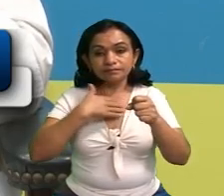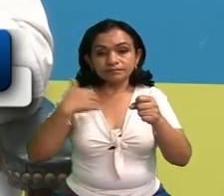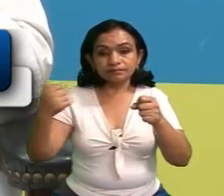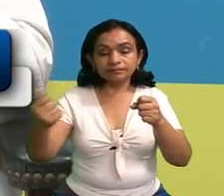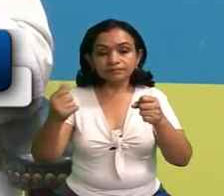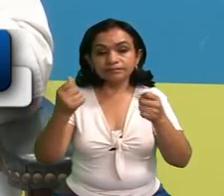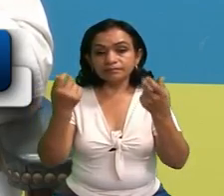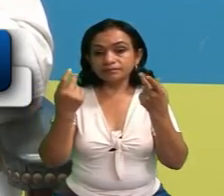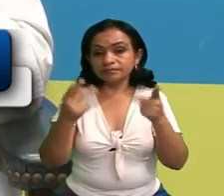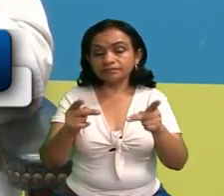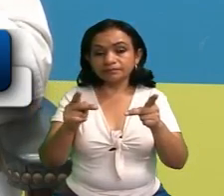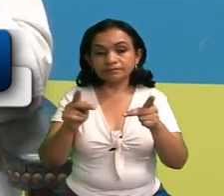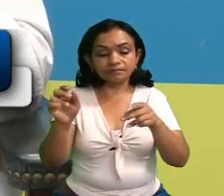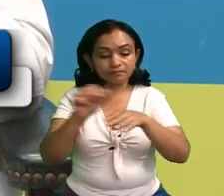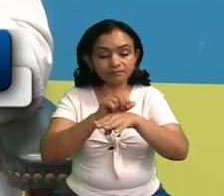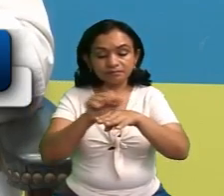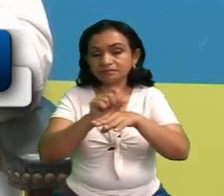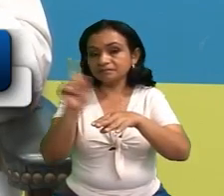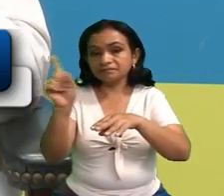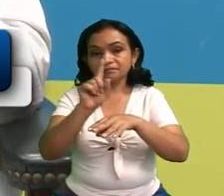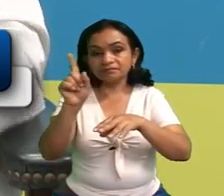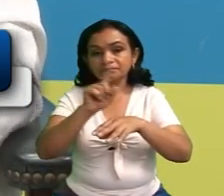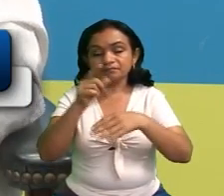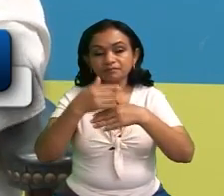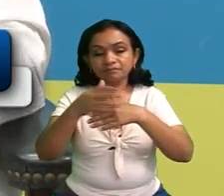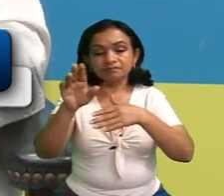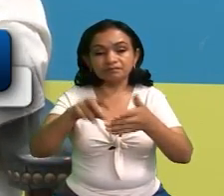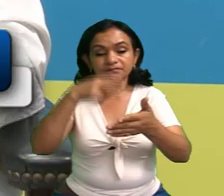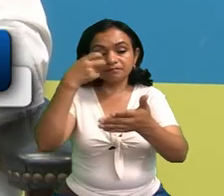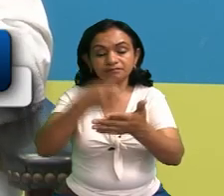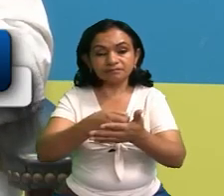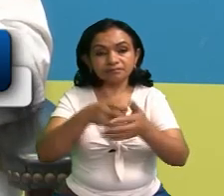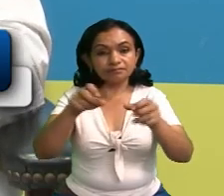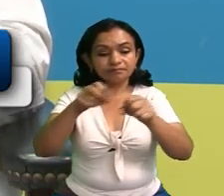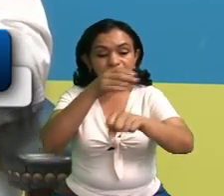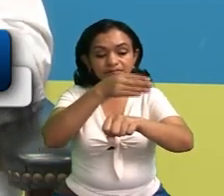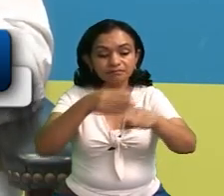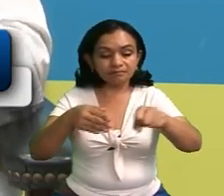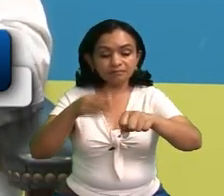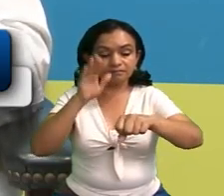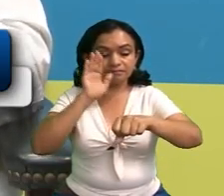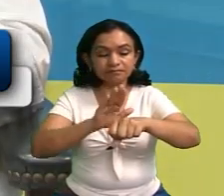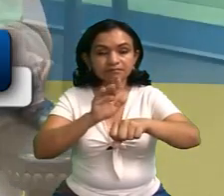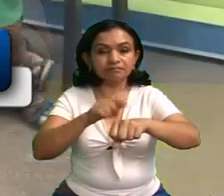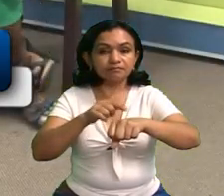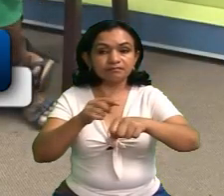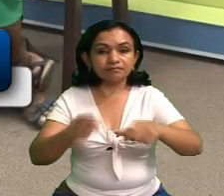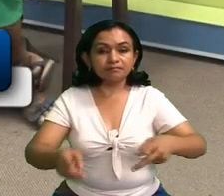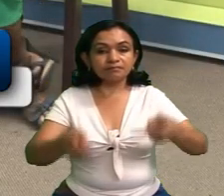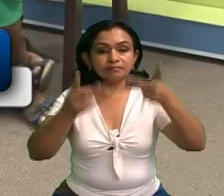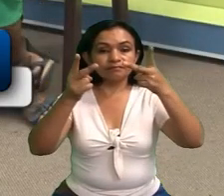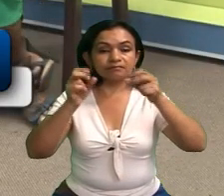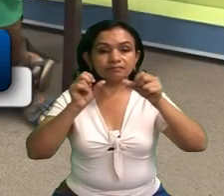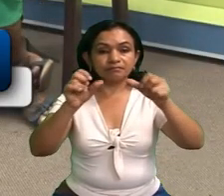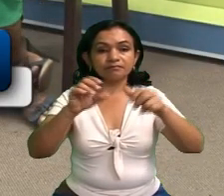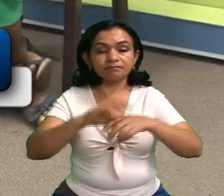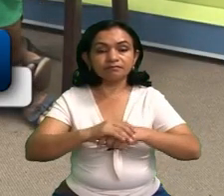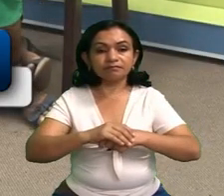pero lamentablemente no se borran. Esto es como cuando nos caemos, nos cortamos, esa cicatriz queda para toda la vida. Ok,